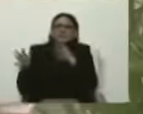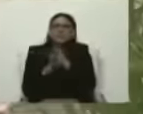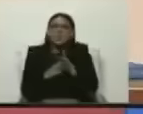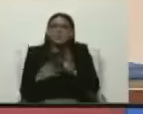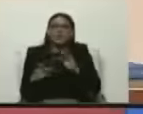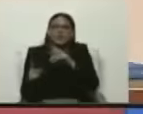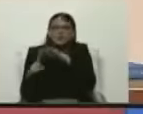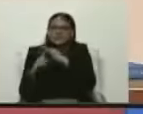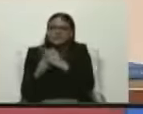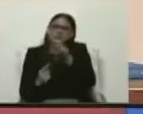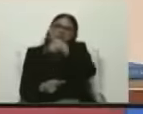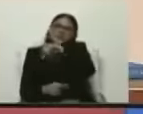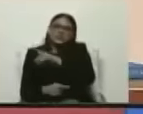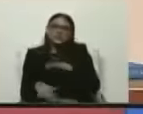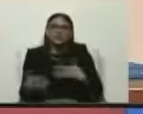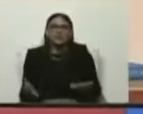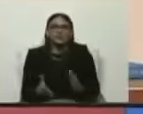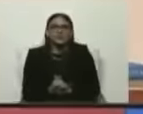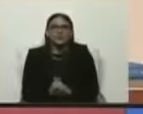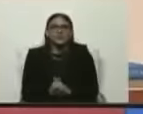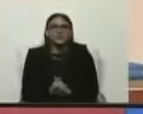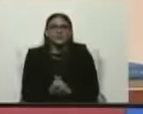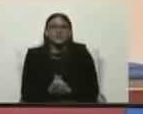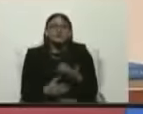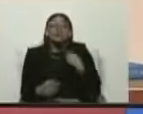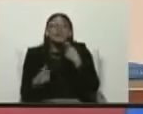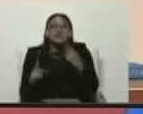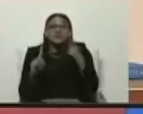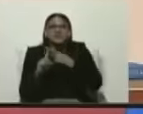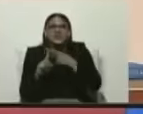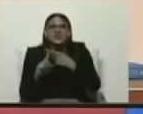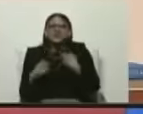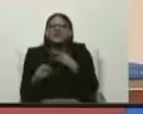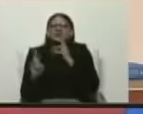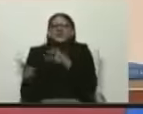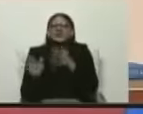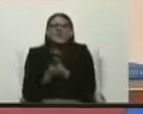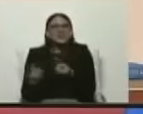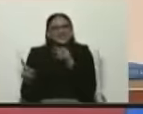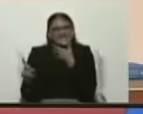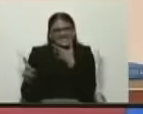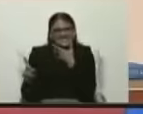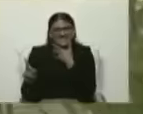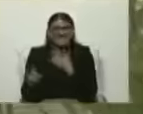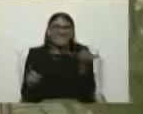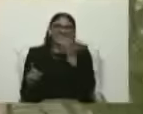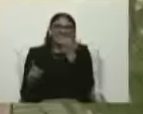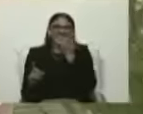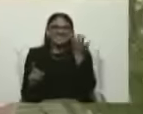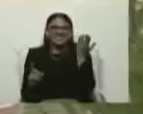Gracias. ¿Puedo responderte la primera pregunta con una sonrisa?